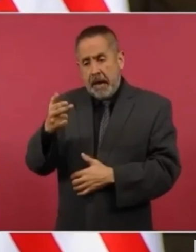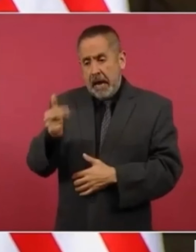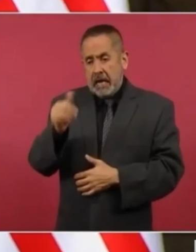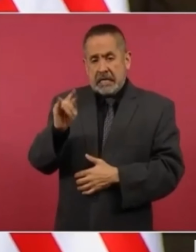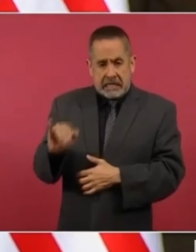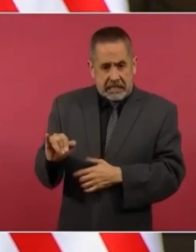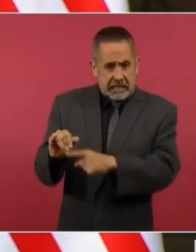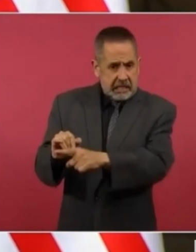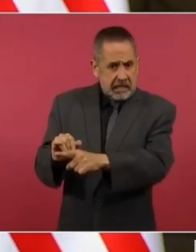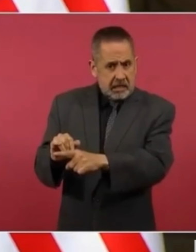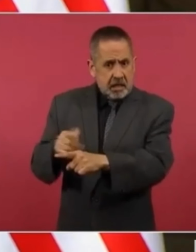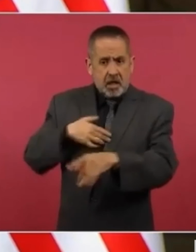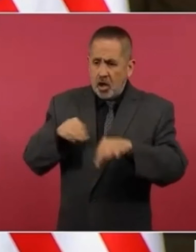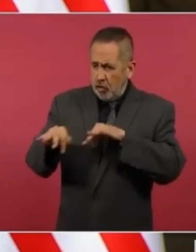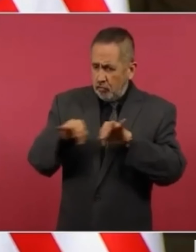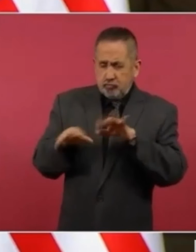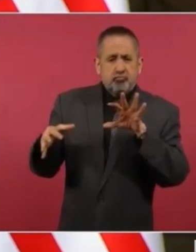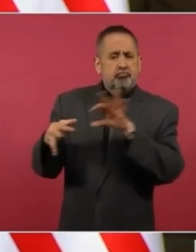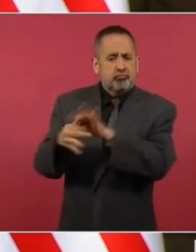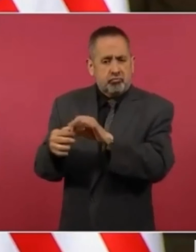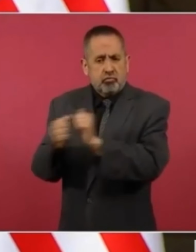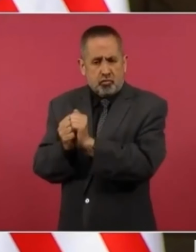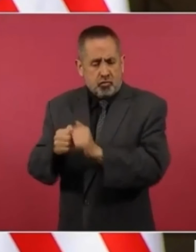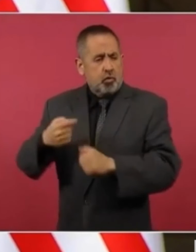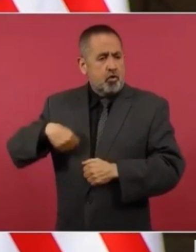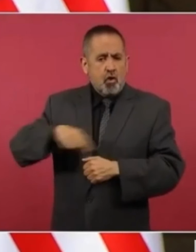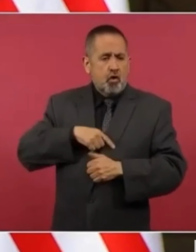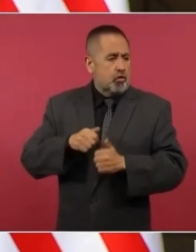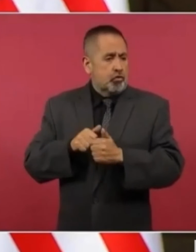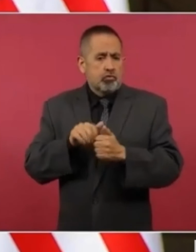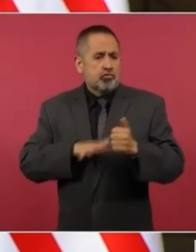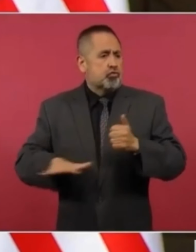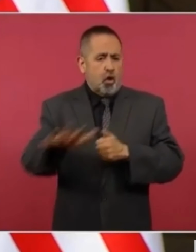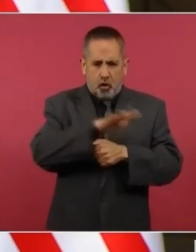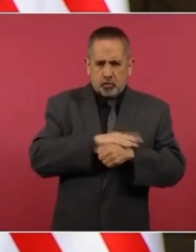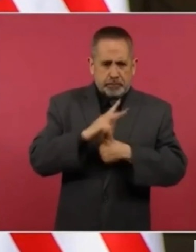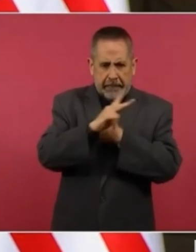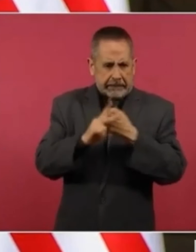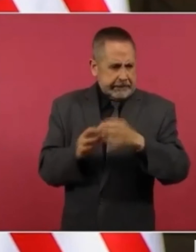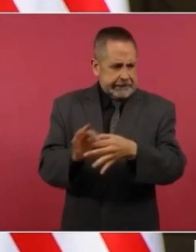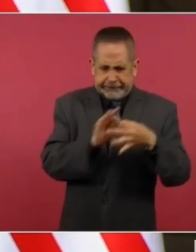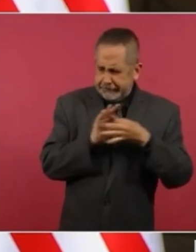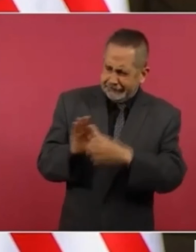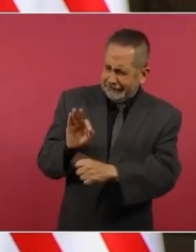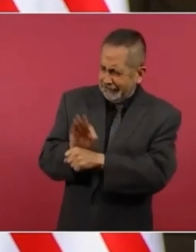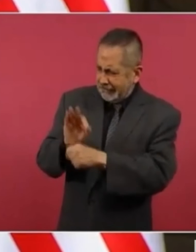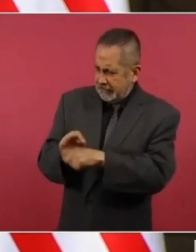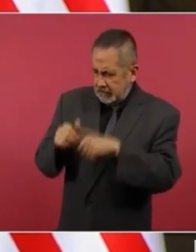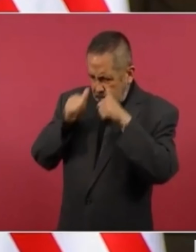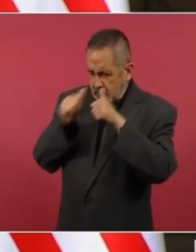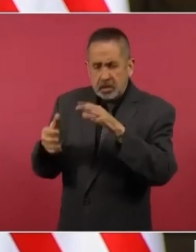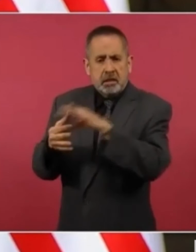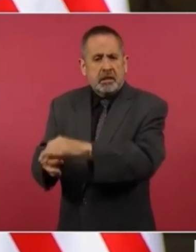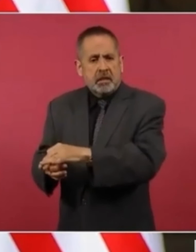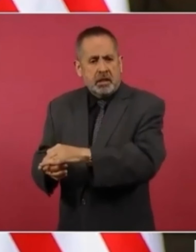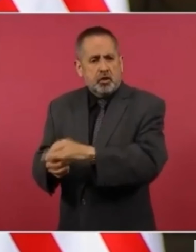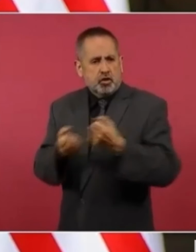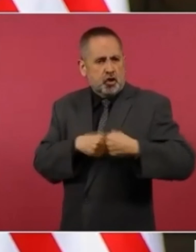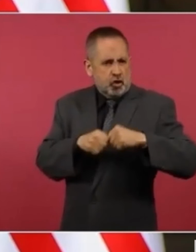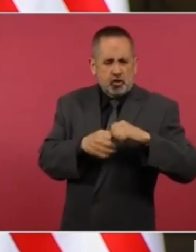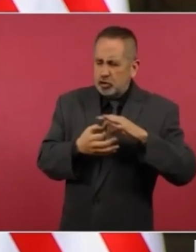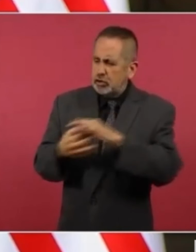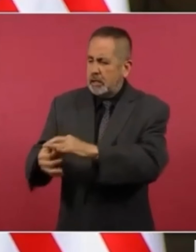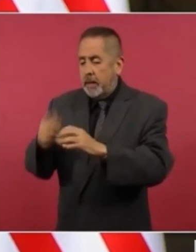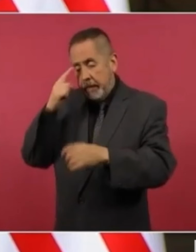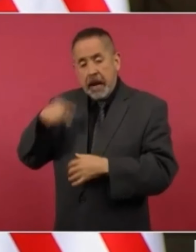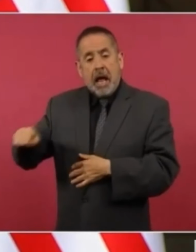Estamos trabajando junto con nuestros aliados en la región para garantizar unas mejores soluciones para el